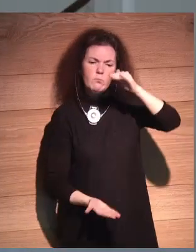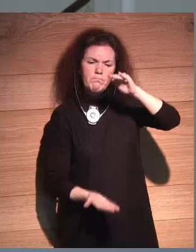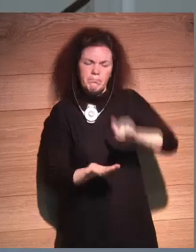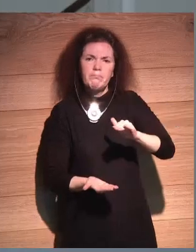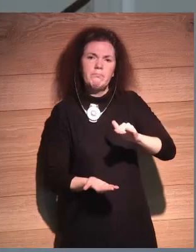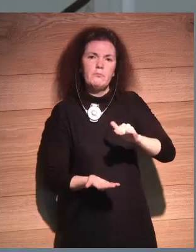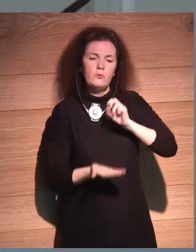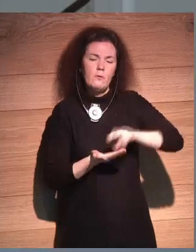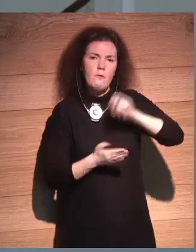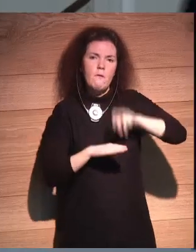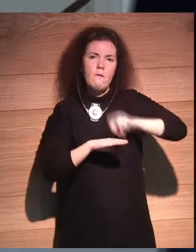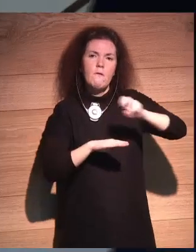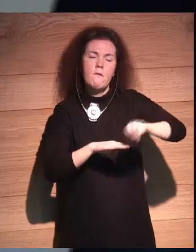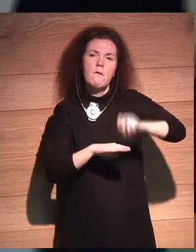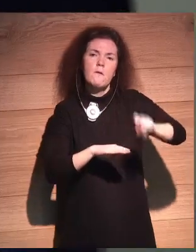Tierra.